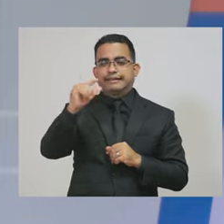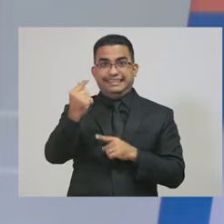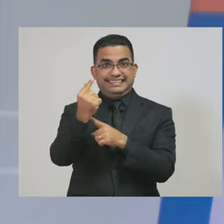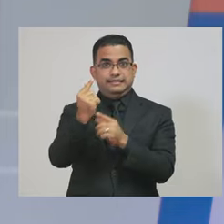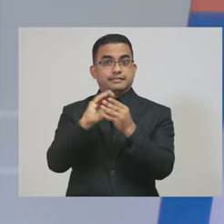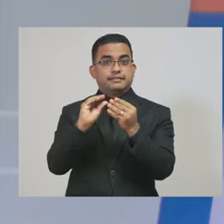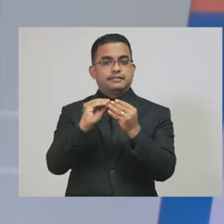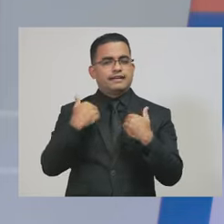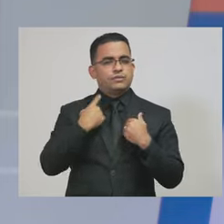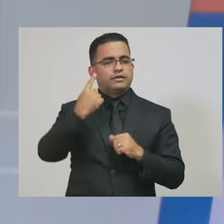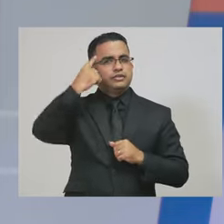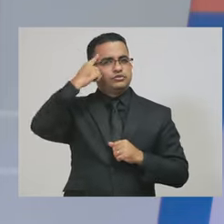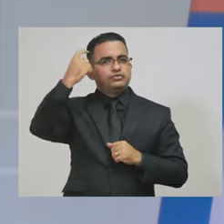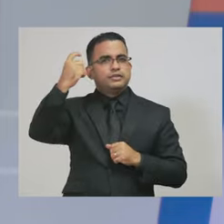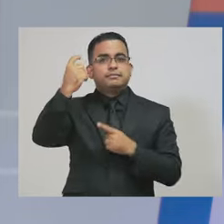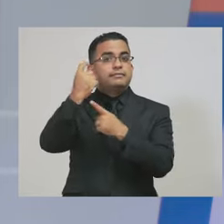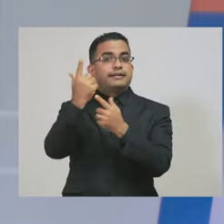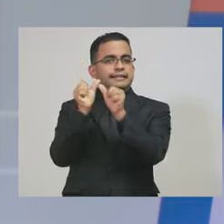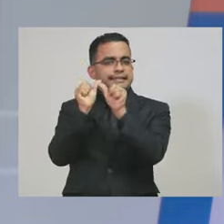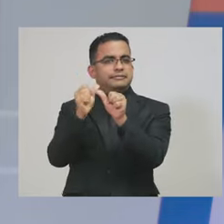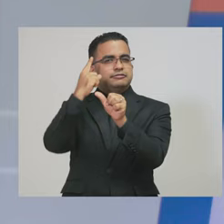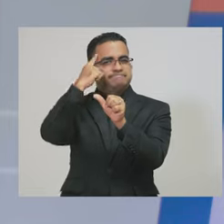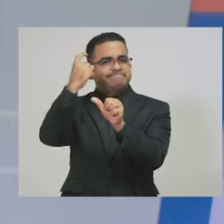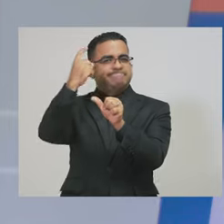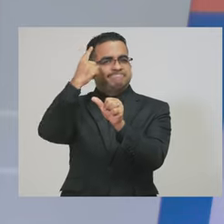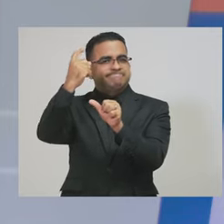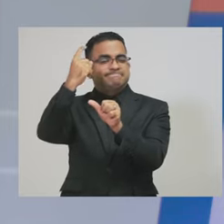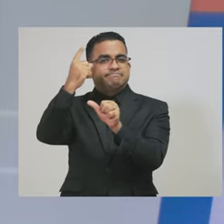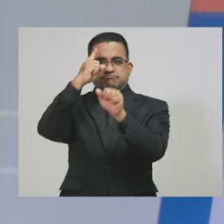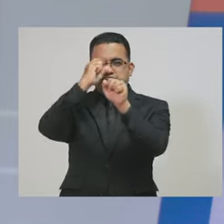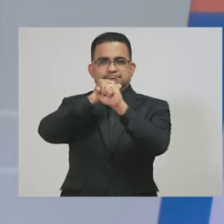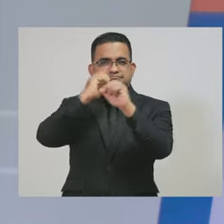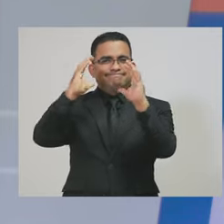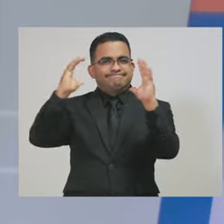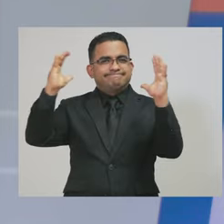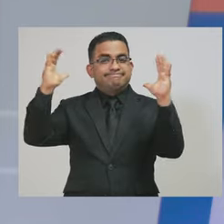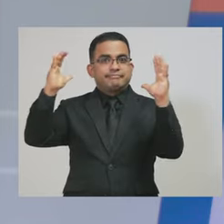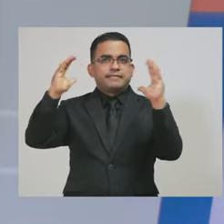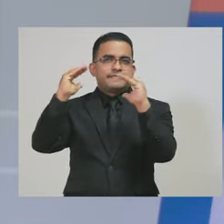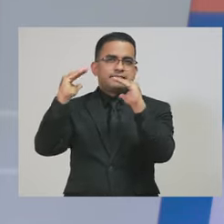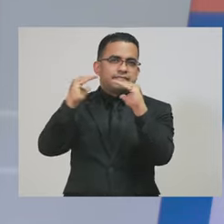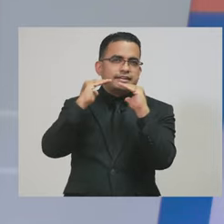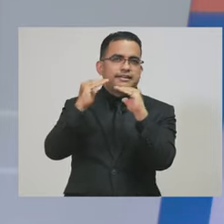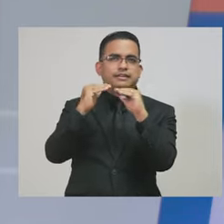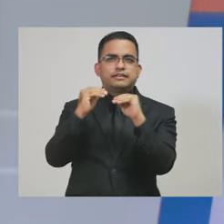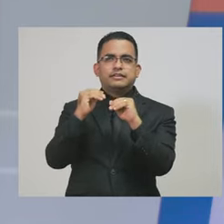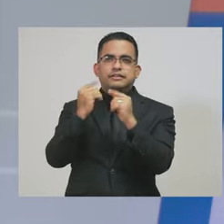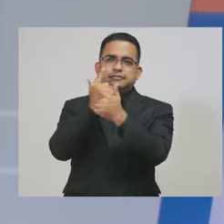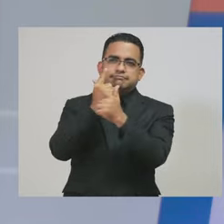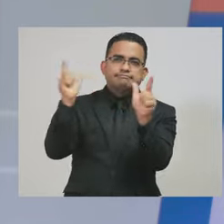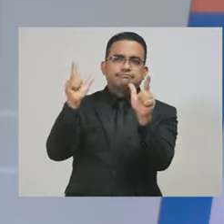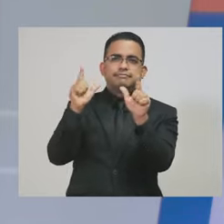tengo un sueño un solo sueño seguir soñando soñar con la libertad soñar